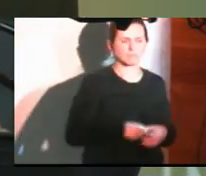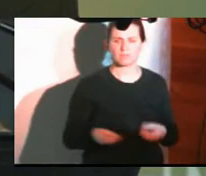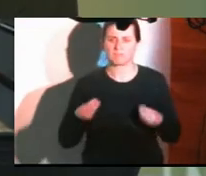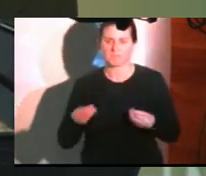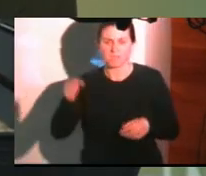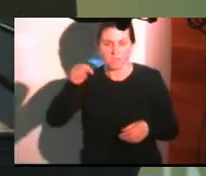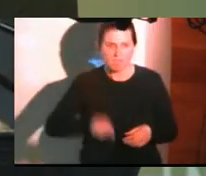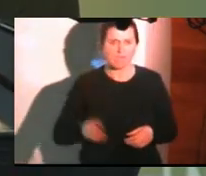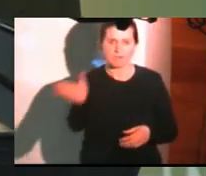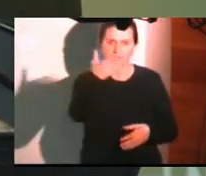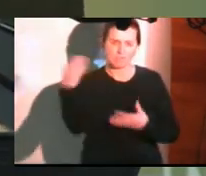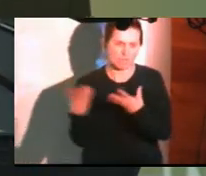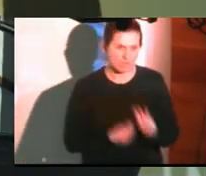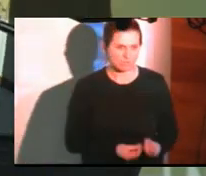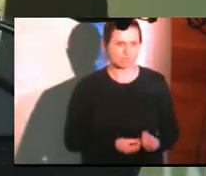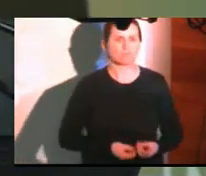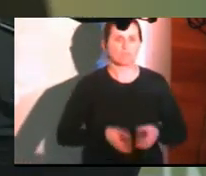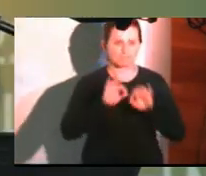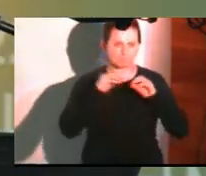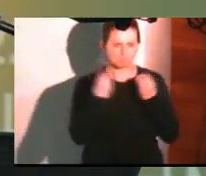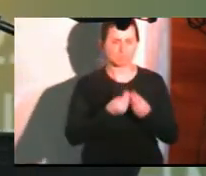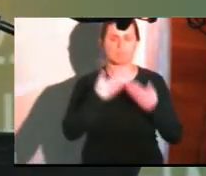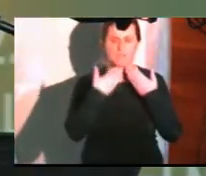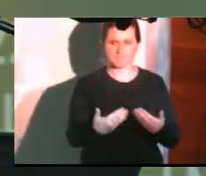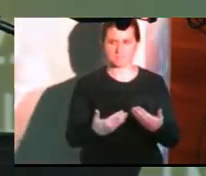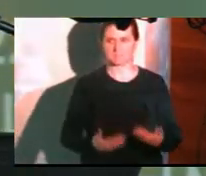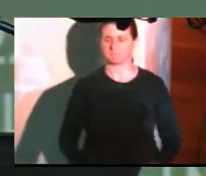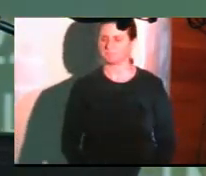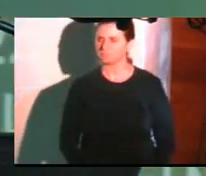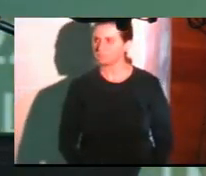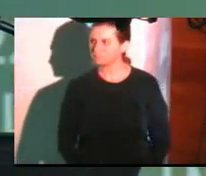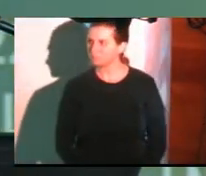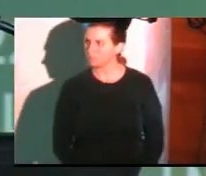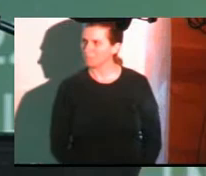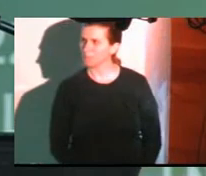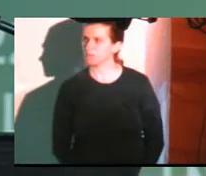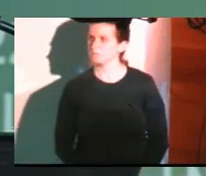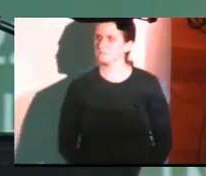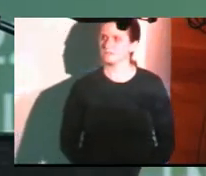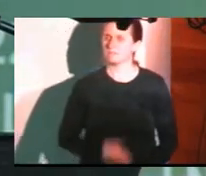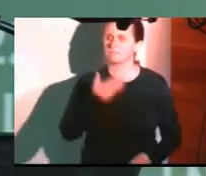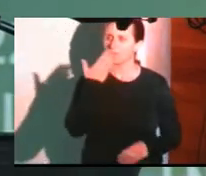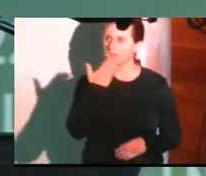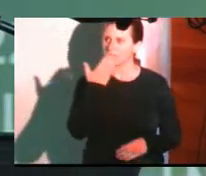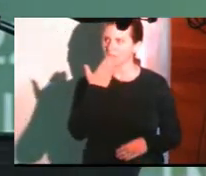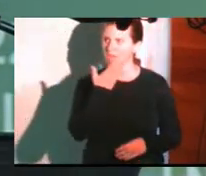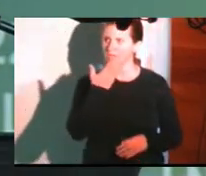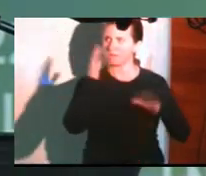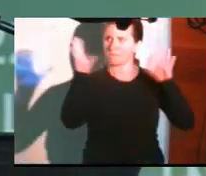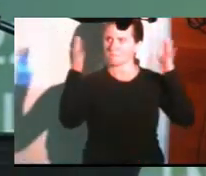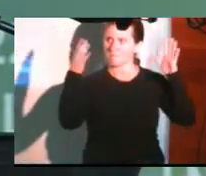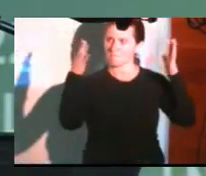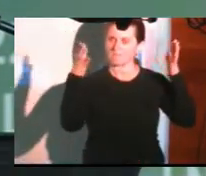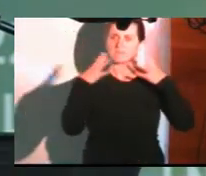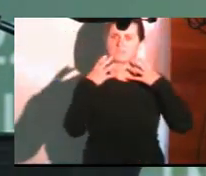lo estamos haciendo posible. Muchas gracias. Así hemos escuchado la palabra a cargo del señor